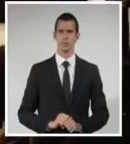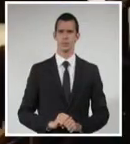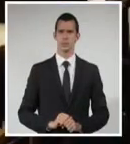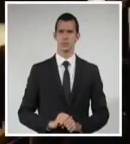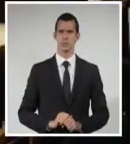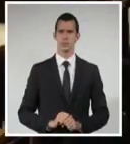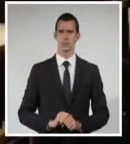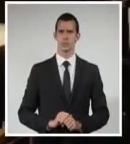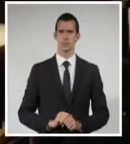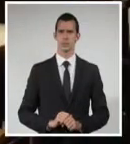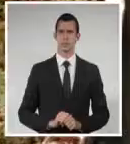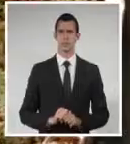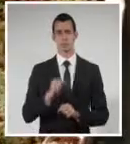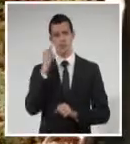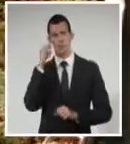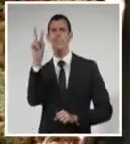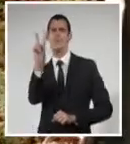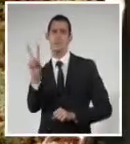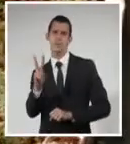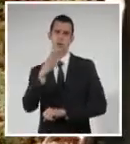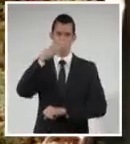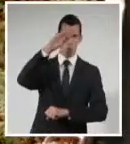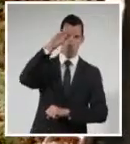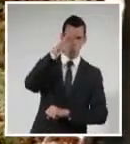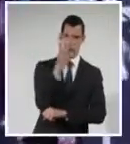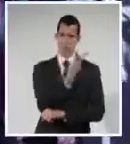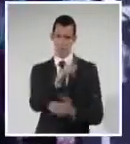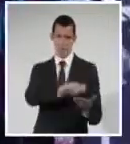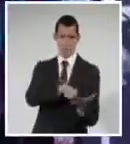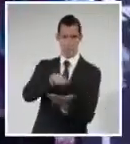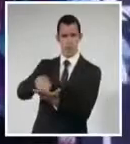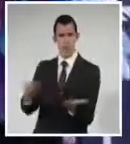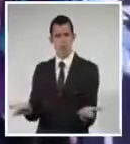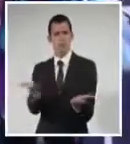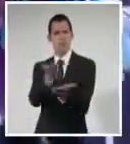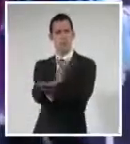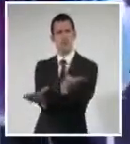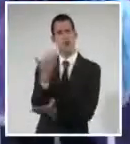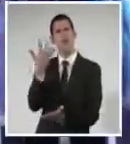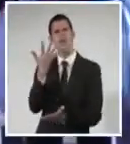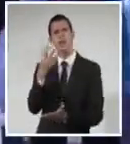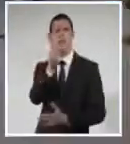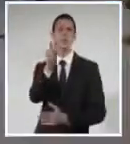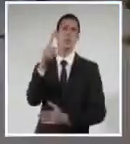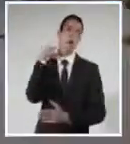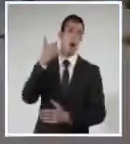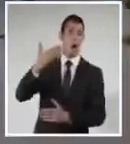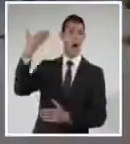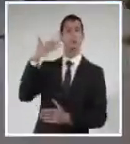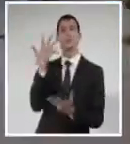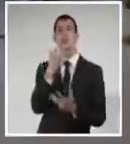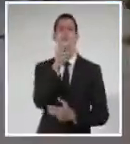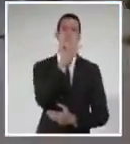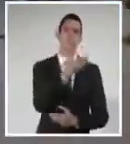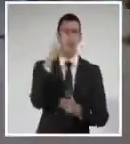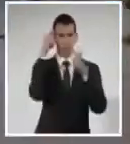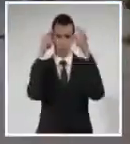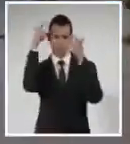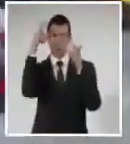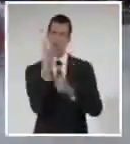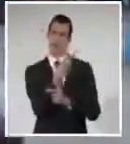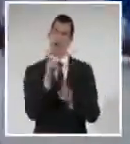integral entre ambas naciones, firmado por los comandantes Fidel y Chávez hace 21 años. Las comunidades